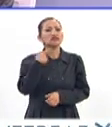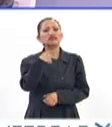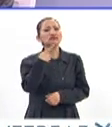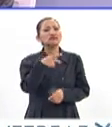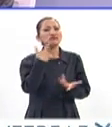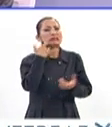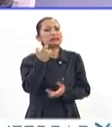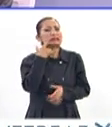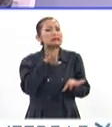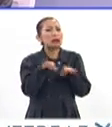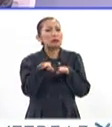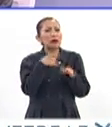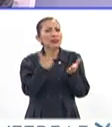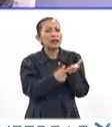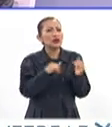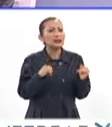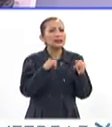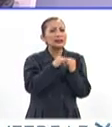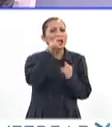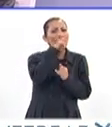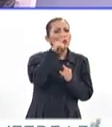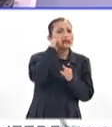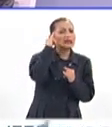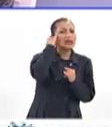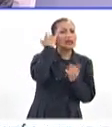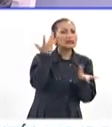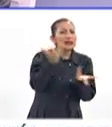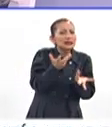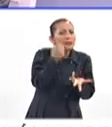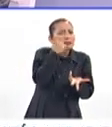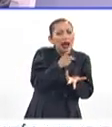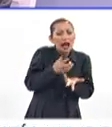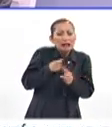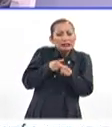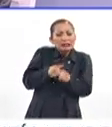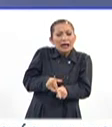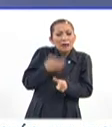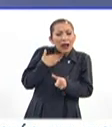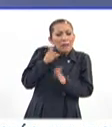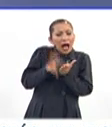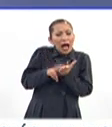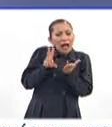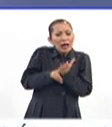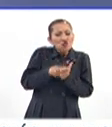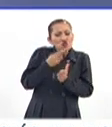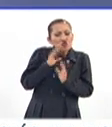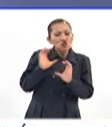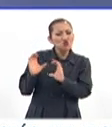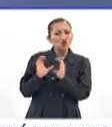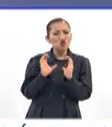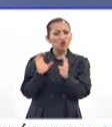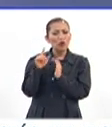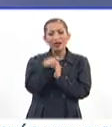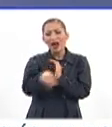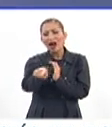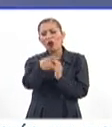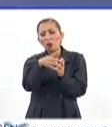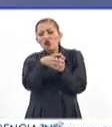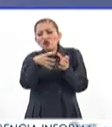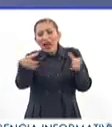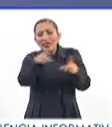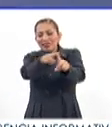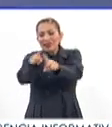esfuerzos que se hacen desde el Instituto Nacional de Lenguas Indígenas para preservar, para valorar lo que es nuestra